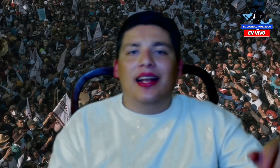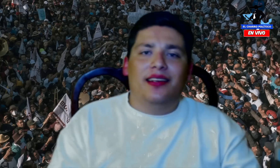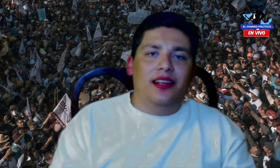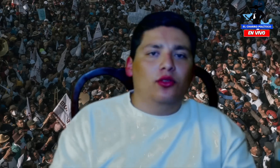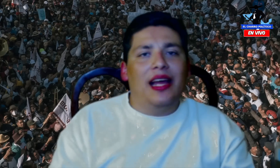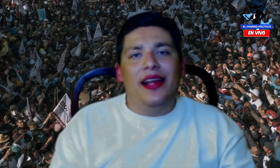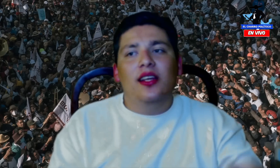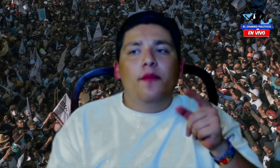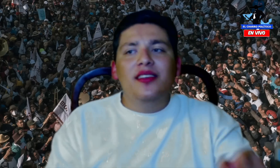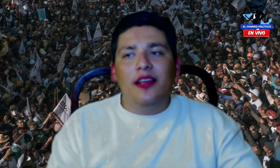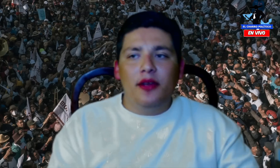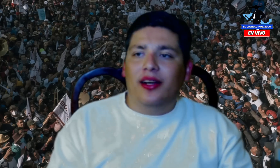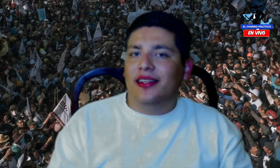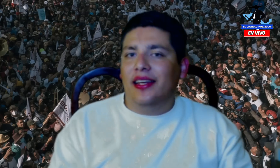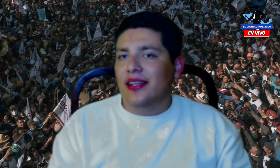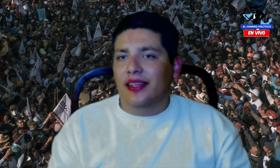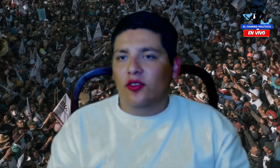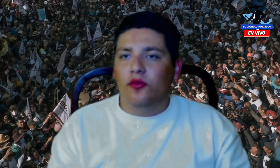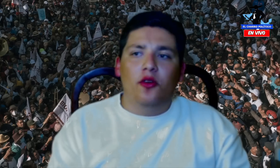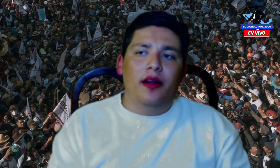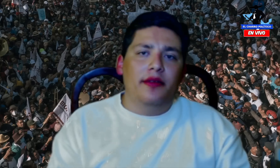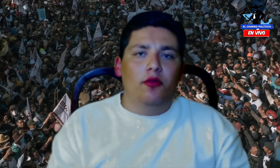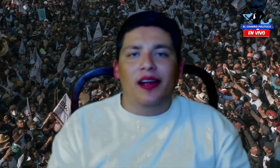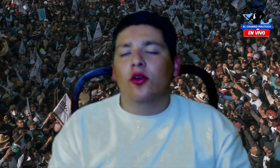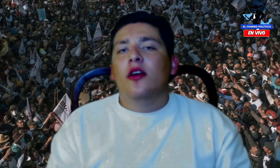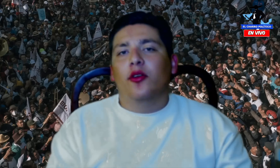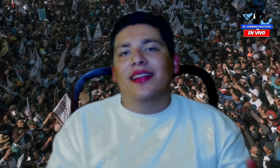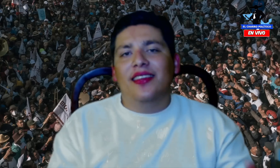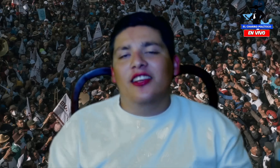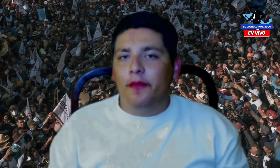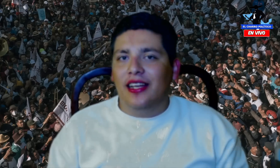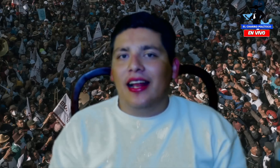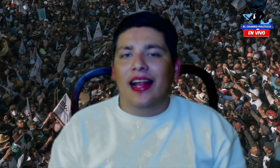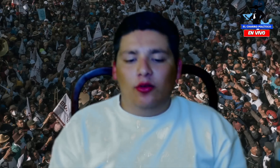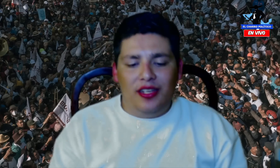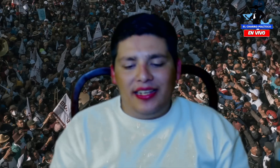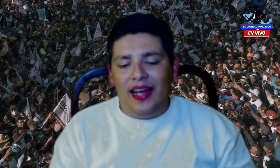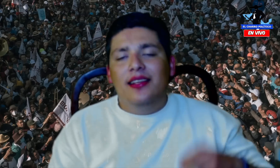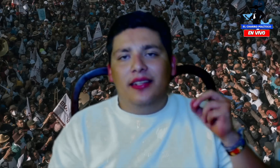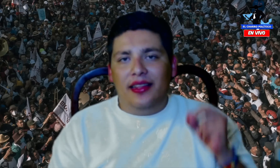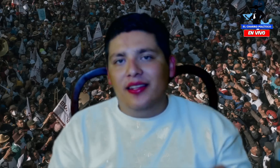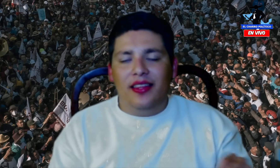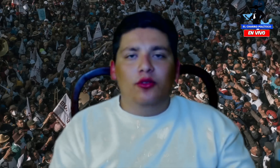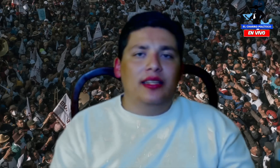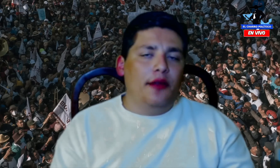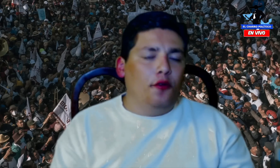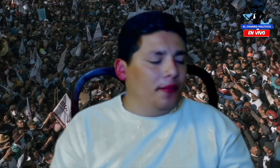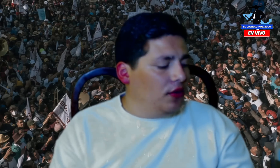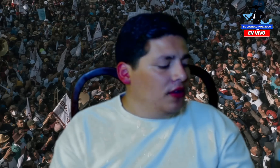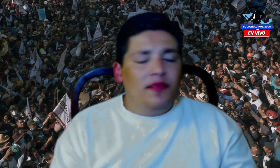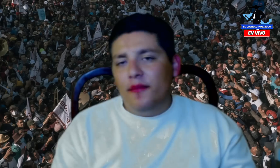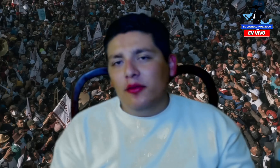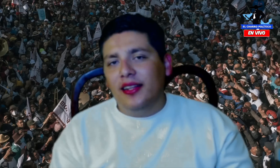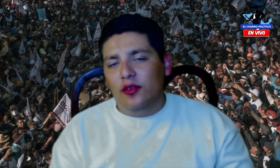vuelta a las redes sociales. Pues te invito a que te quedes aquí conmigo para averiguarlo. Pero antes de pasar a la noticia, si a ti te gusta estar